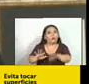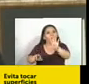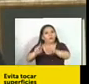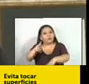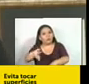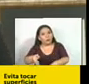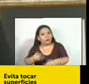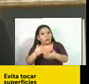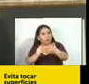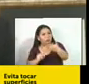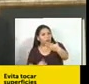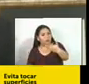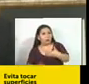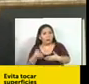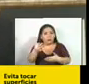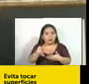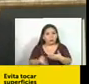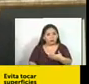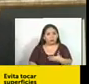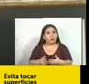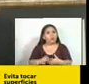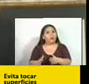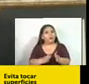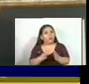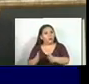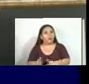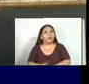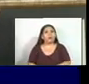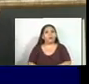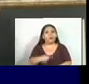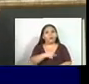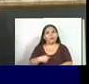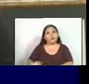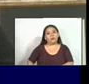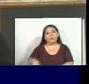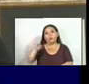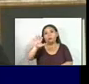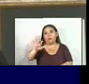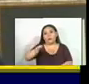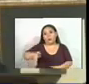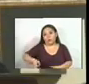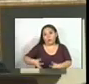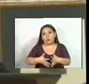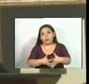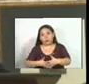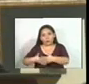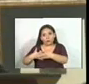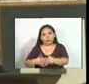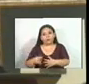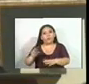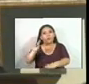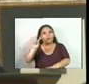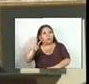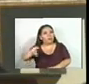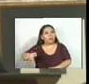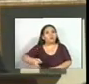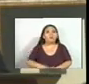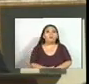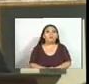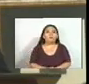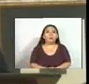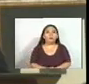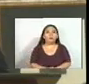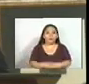11 centavos Burkina Faso 9 centavos China 5 centavos Estados Unidos 2 centavos